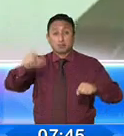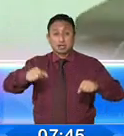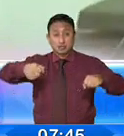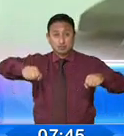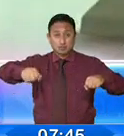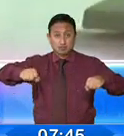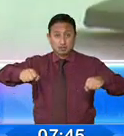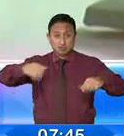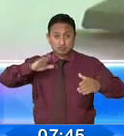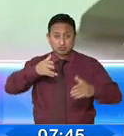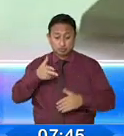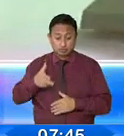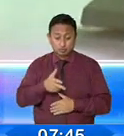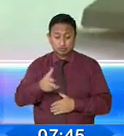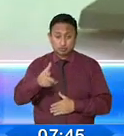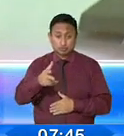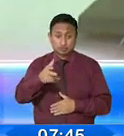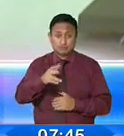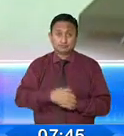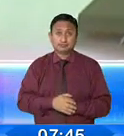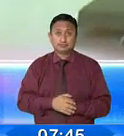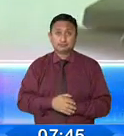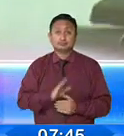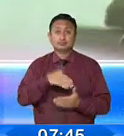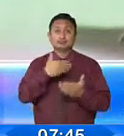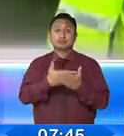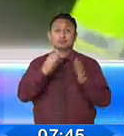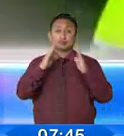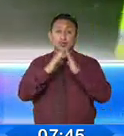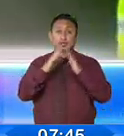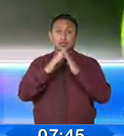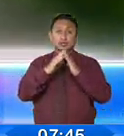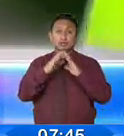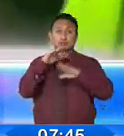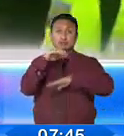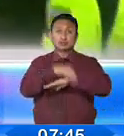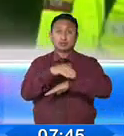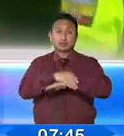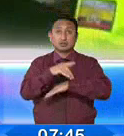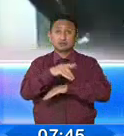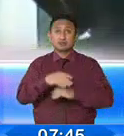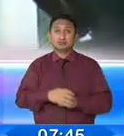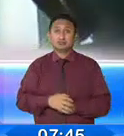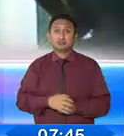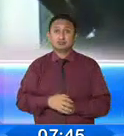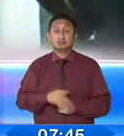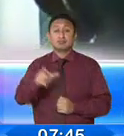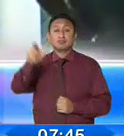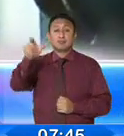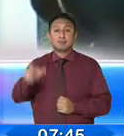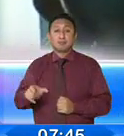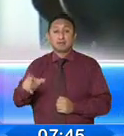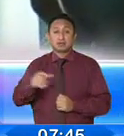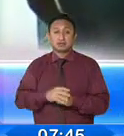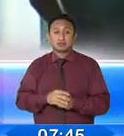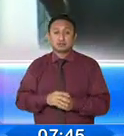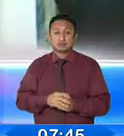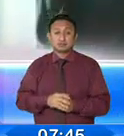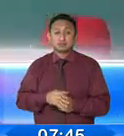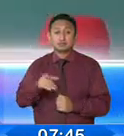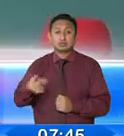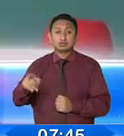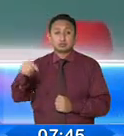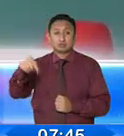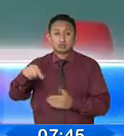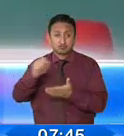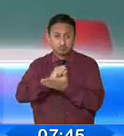a la persona, en este caso mi representado, hasta su domicilio en horas de la tarde del día de los hechos, y a la persona que fungía como formalizador, que